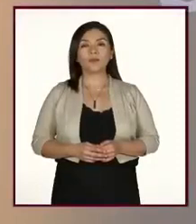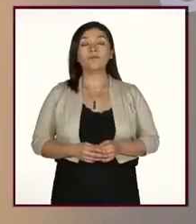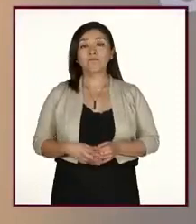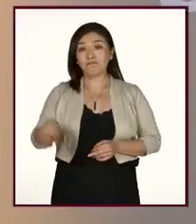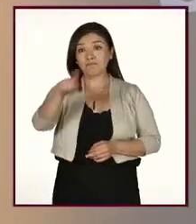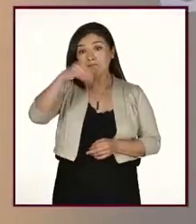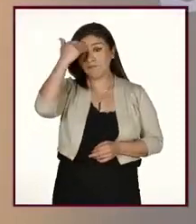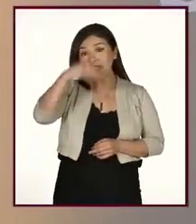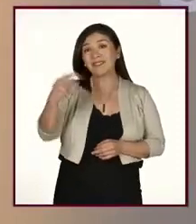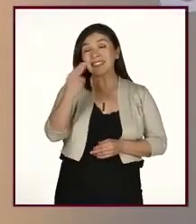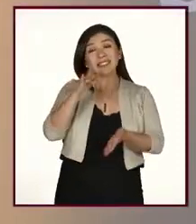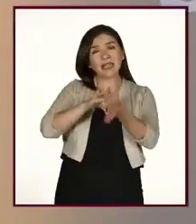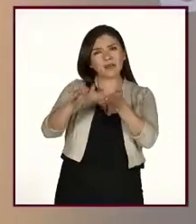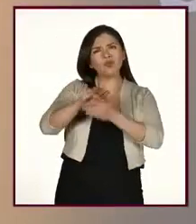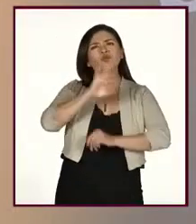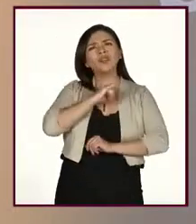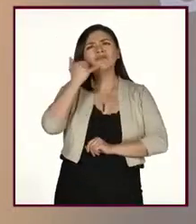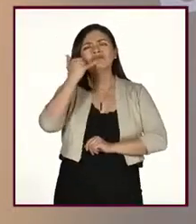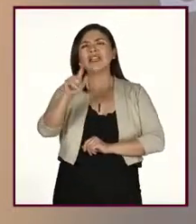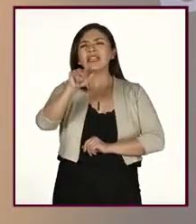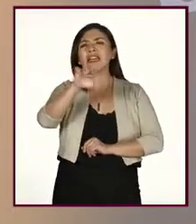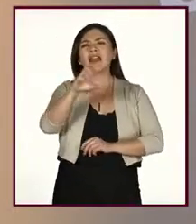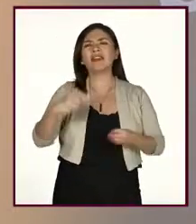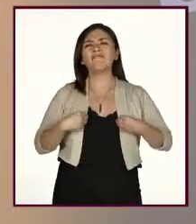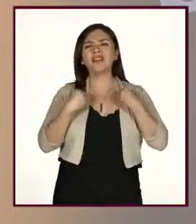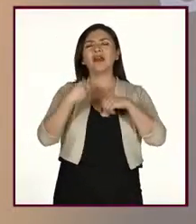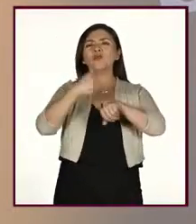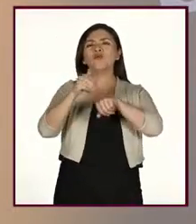Ya lo saben, si requieren apoyo pueden llamar a la línea de la vida